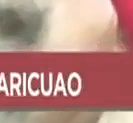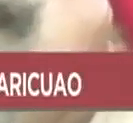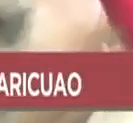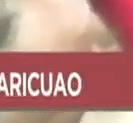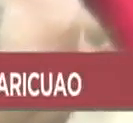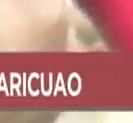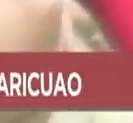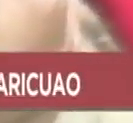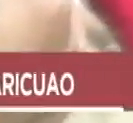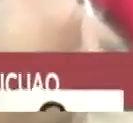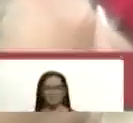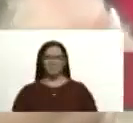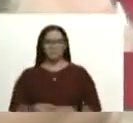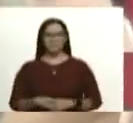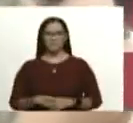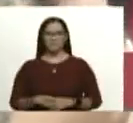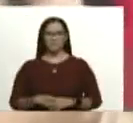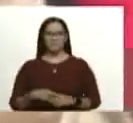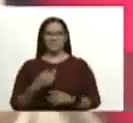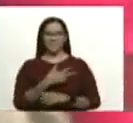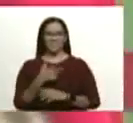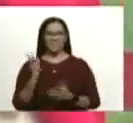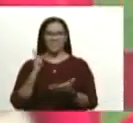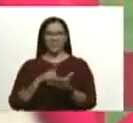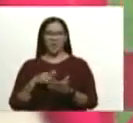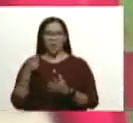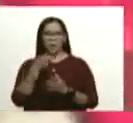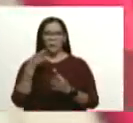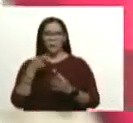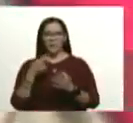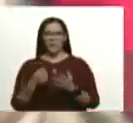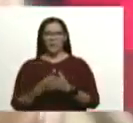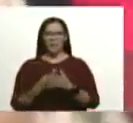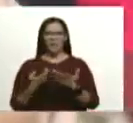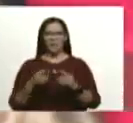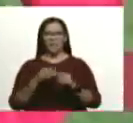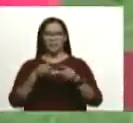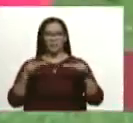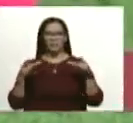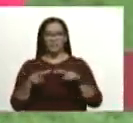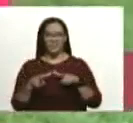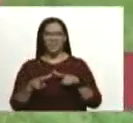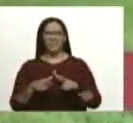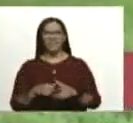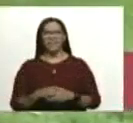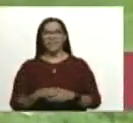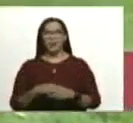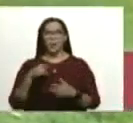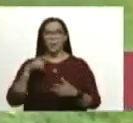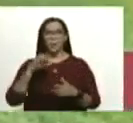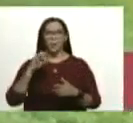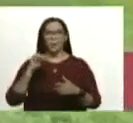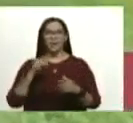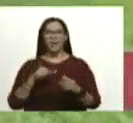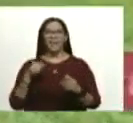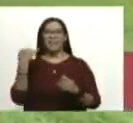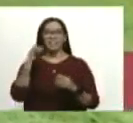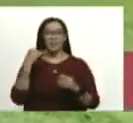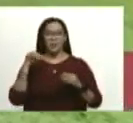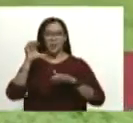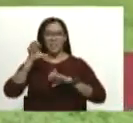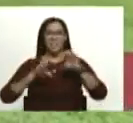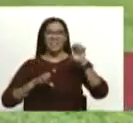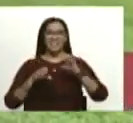vino a buscarle nombre a esta hermosa puma de 2 meses que está además siendo protegida en el zoológico de Caricuao